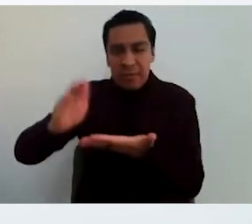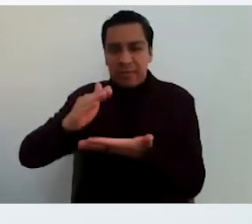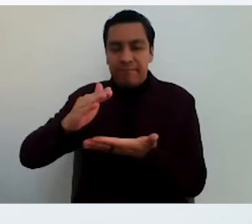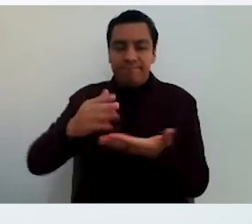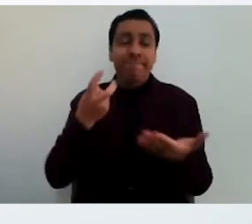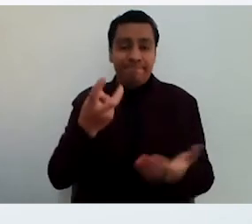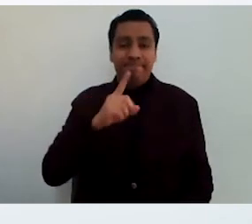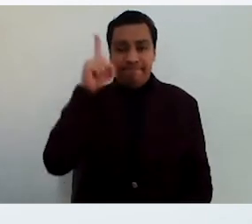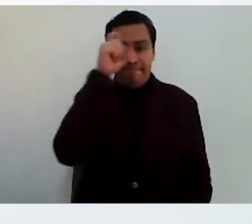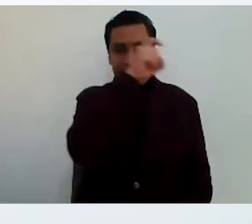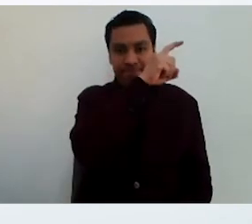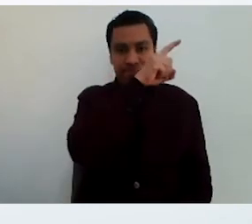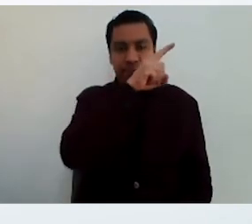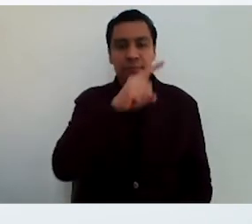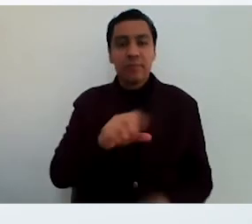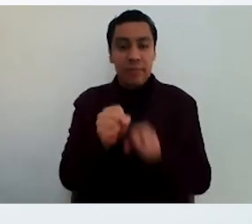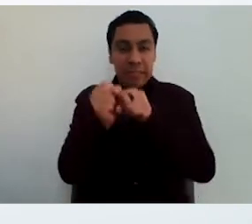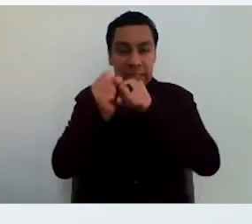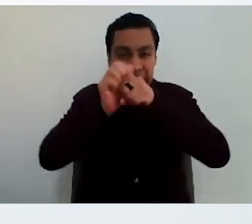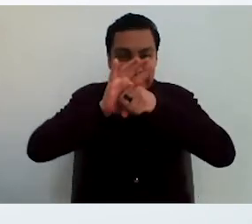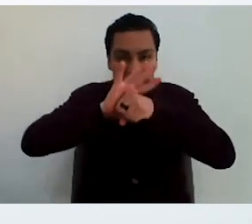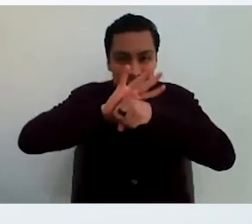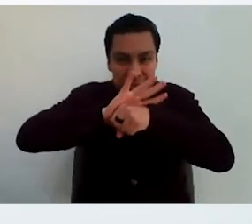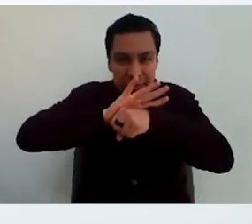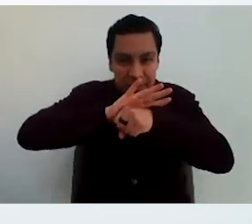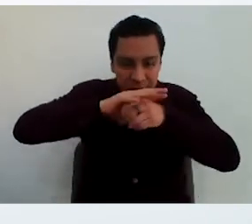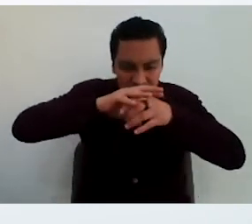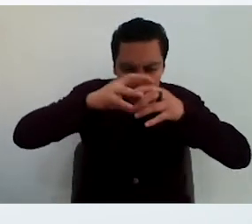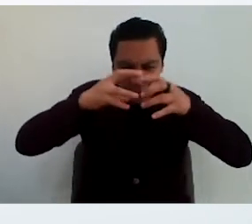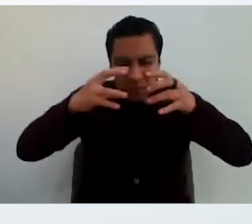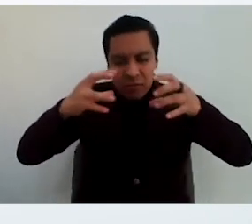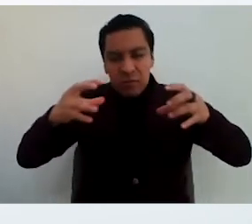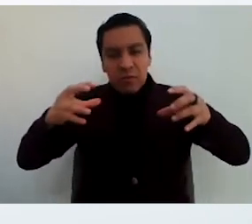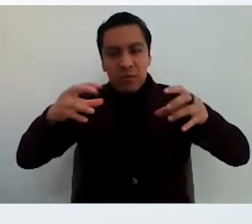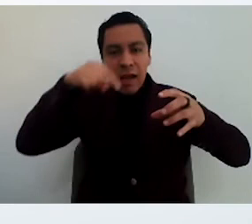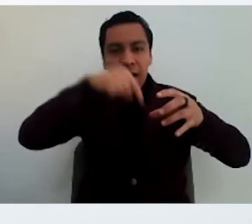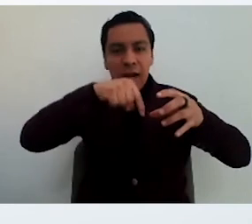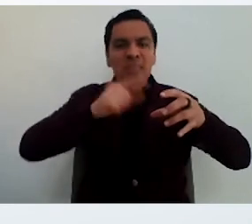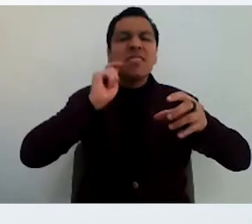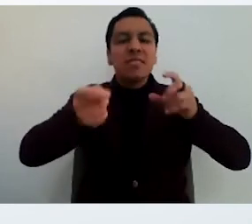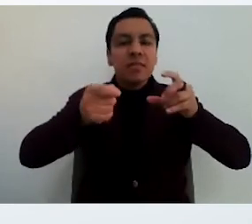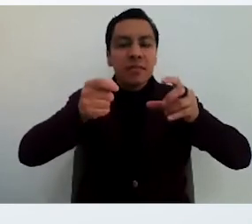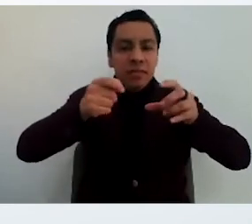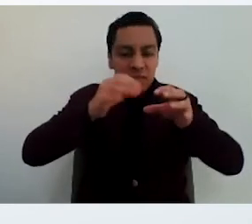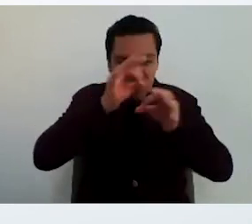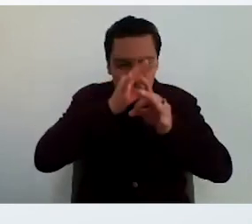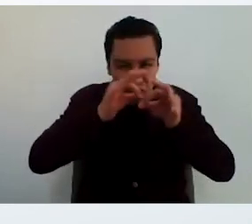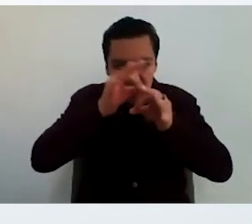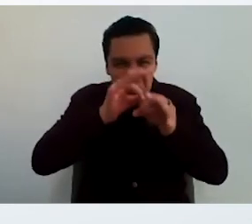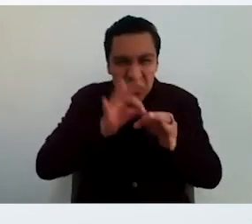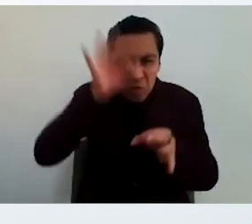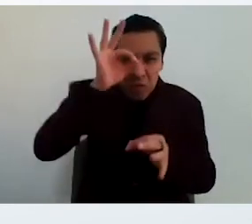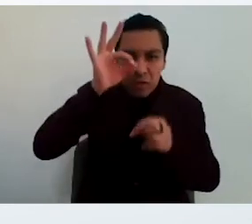este virus es excepcional porque tiene una molécula que corrige errores y entonces su velocidad de cambio